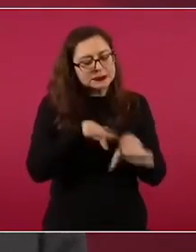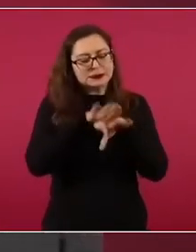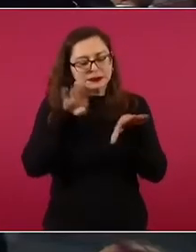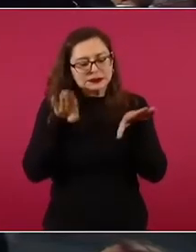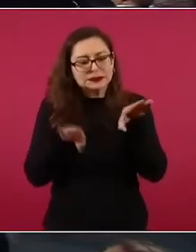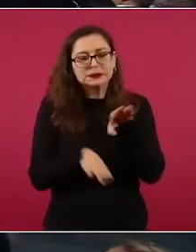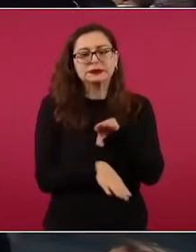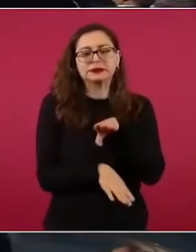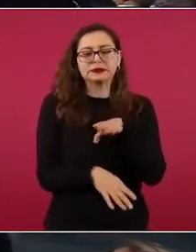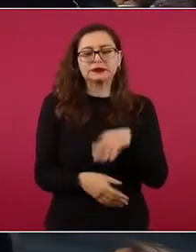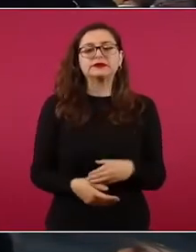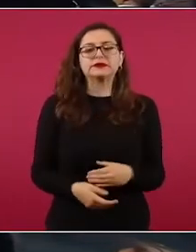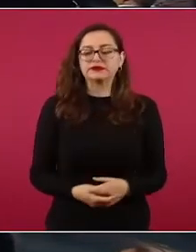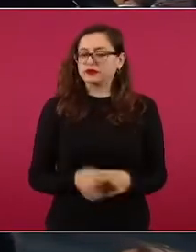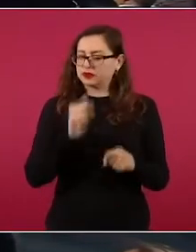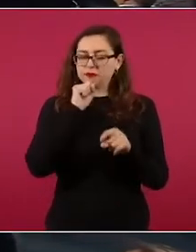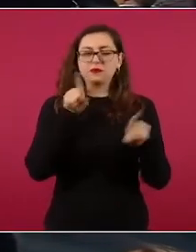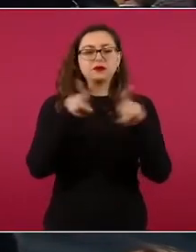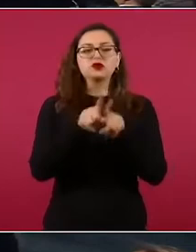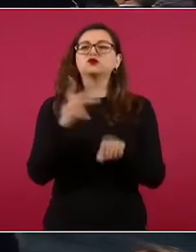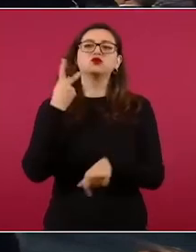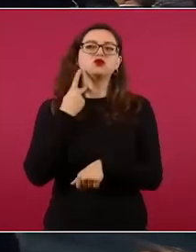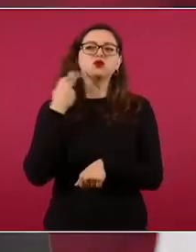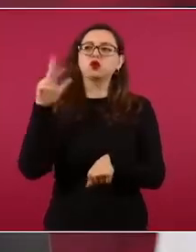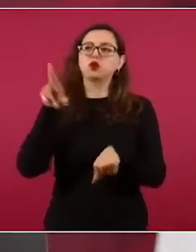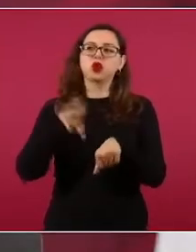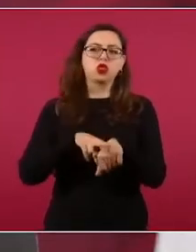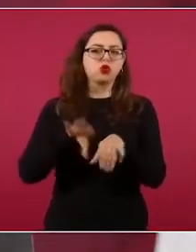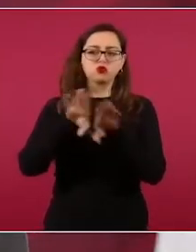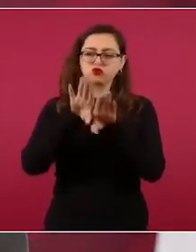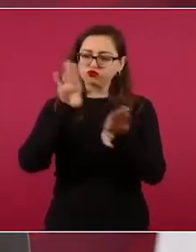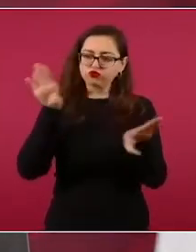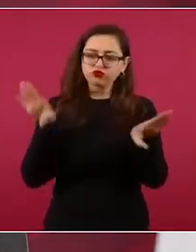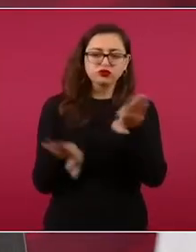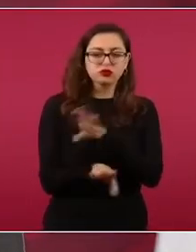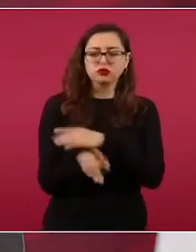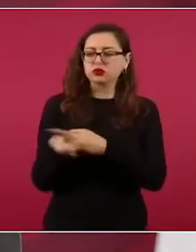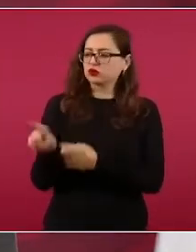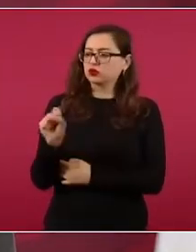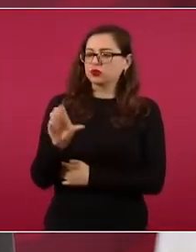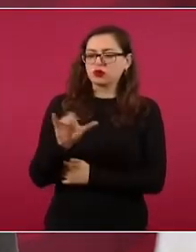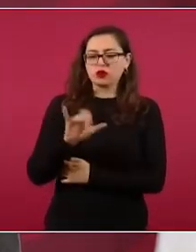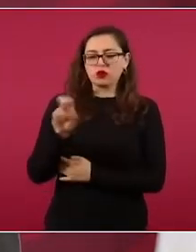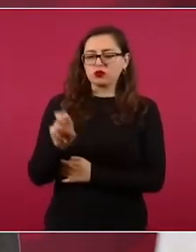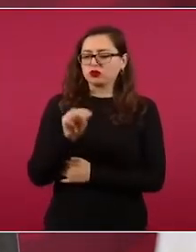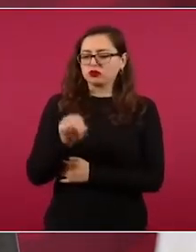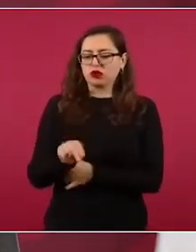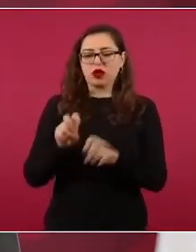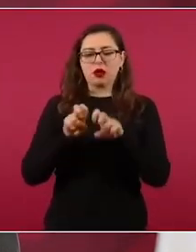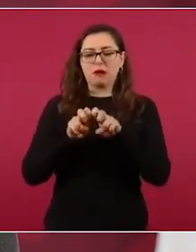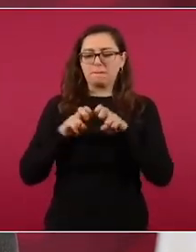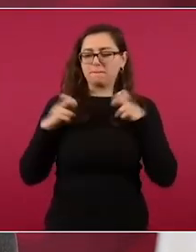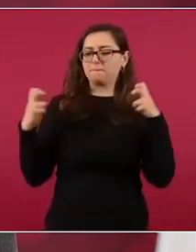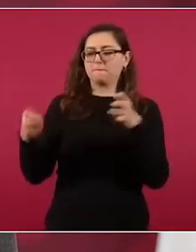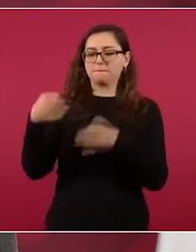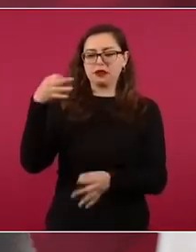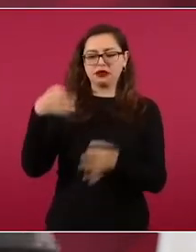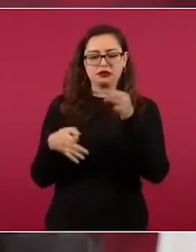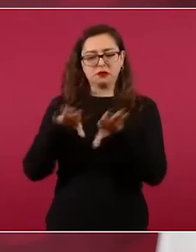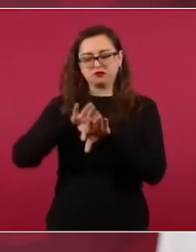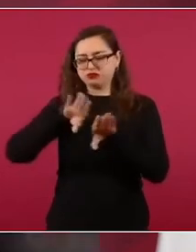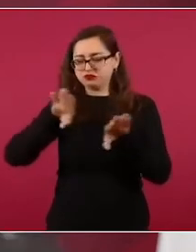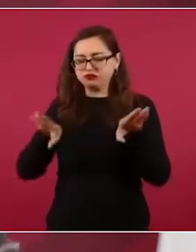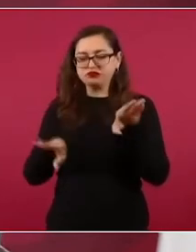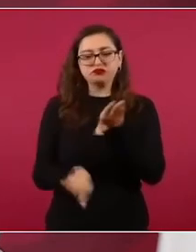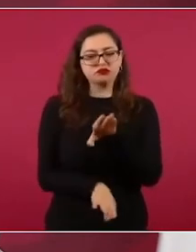así como el procurador era empleado del presidente, todos los ministros empleados del presidente, hasta